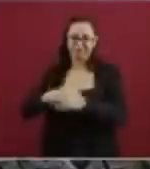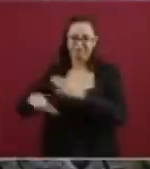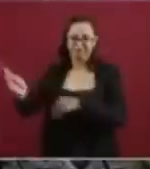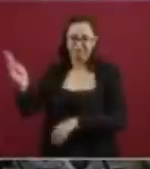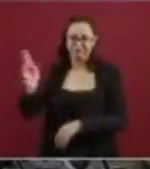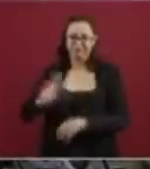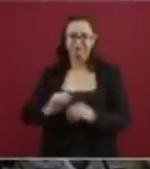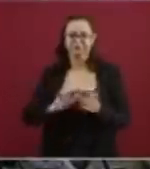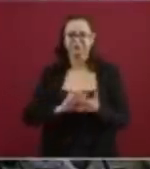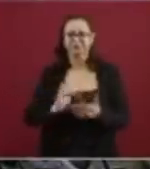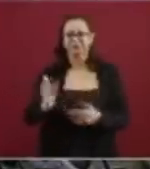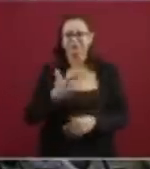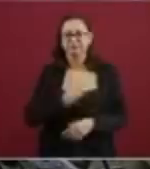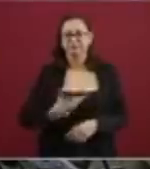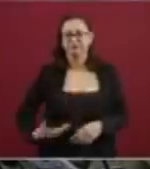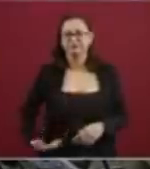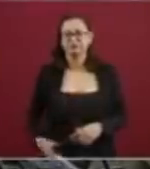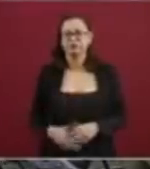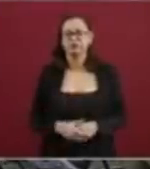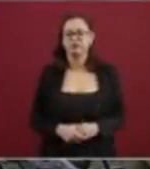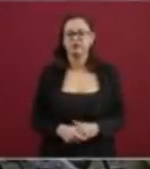presidente.